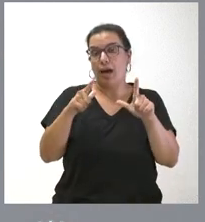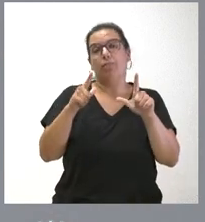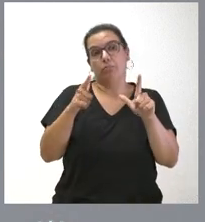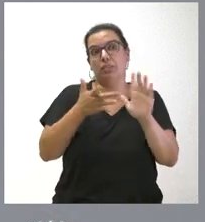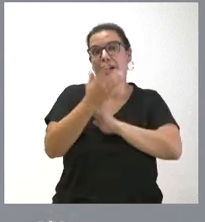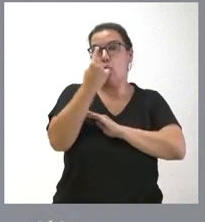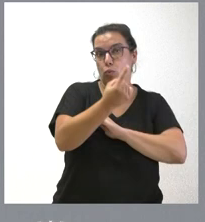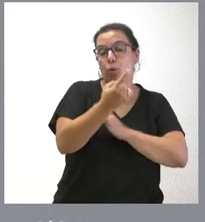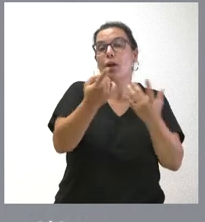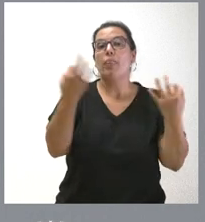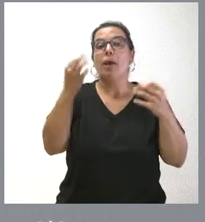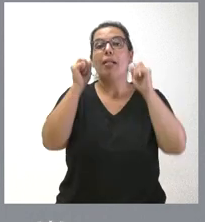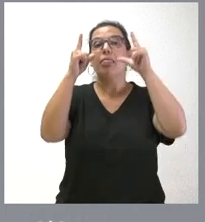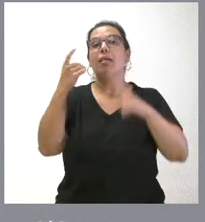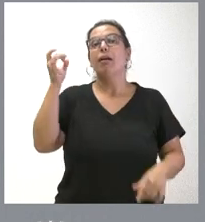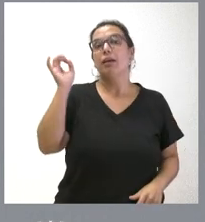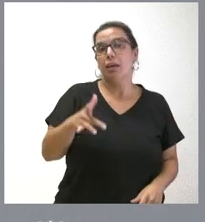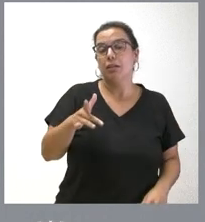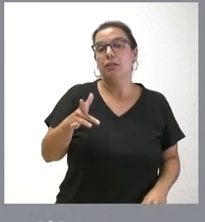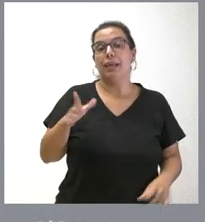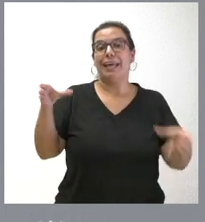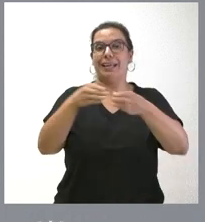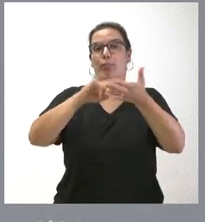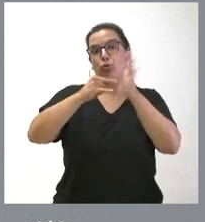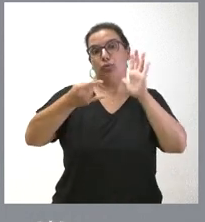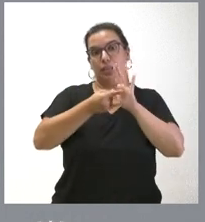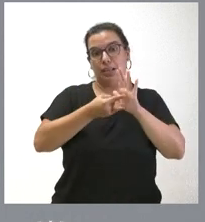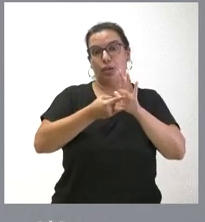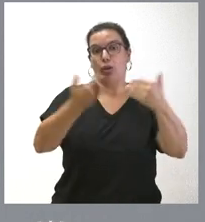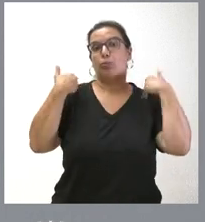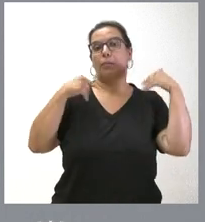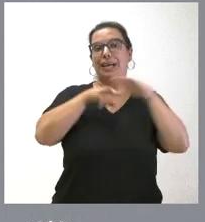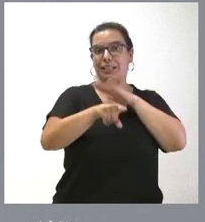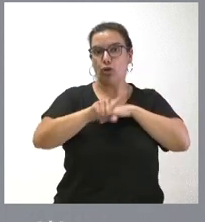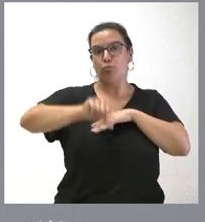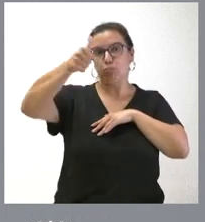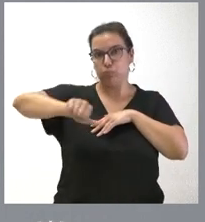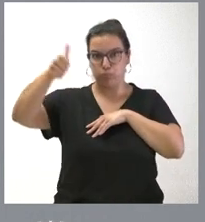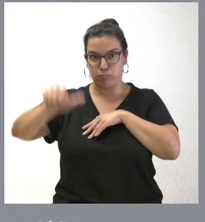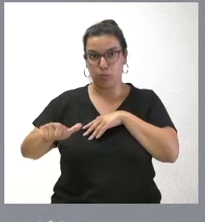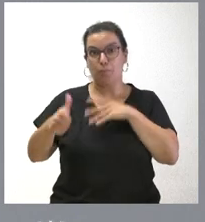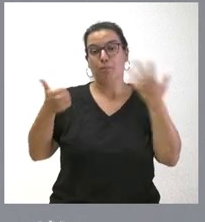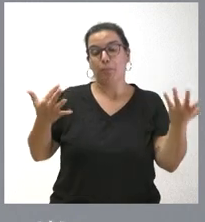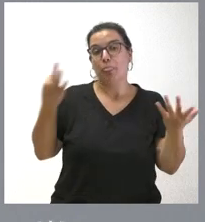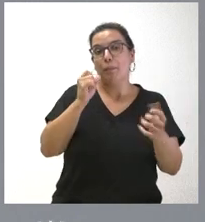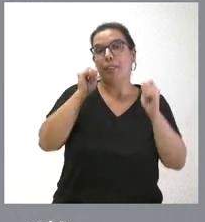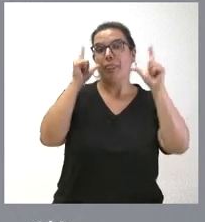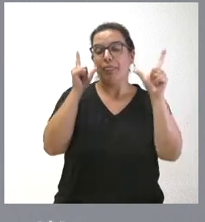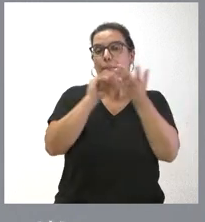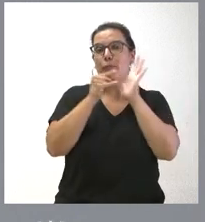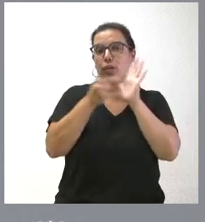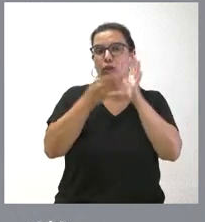identificarlo es el equipo técnico que tramita ese proyecto quien tiene que identificar Si eso no